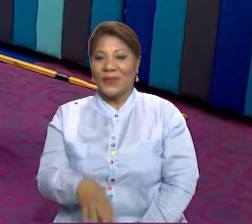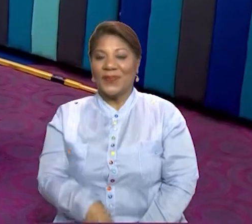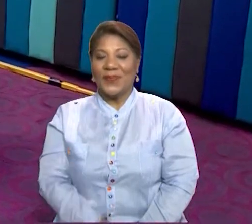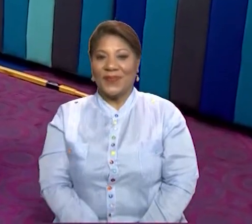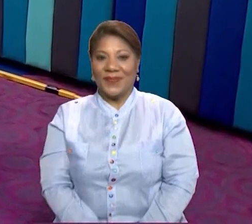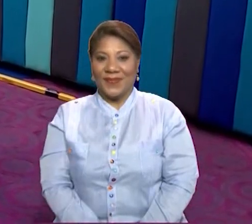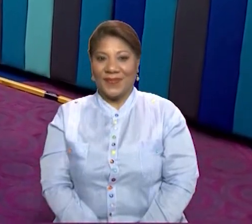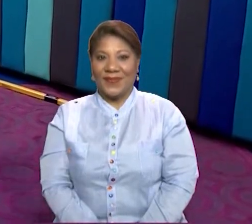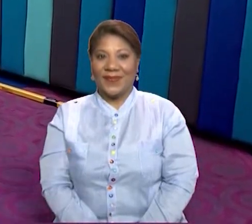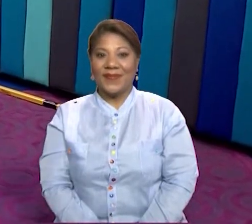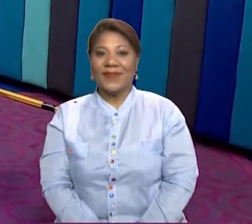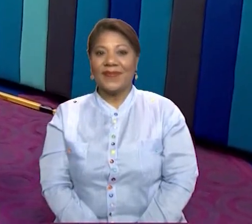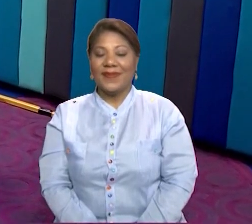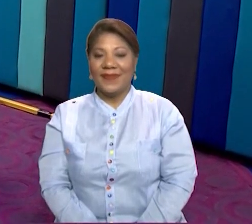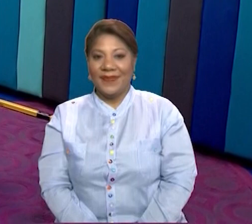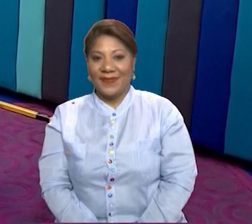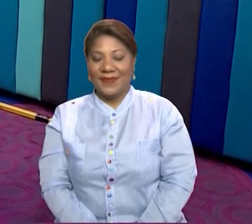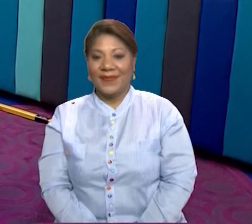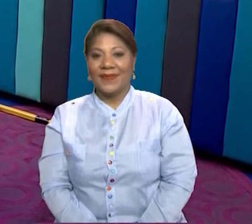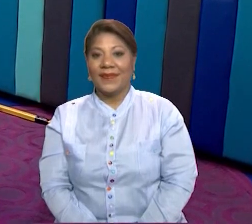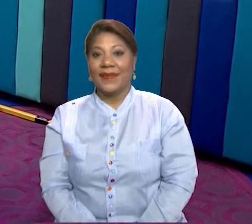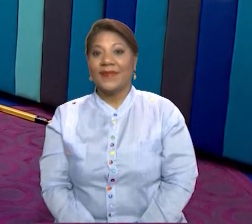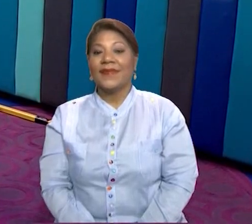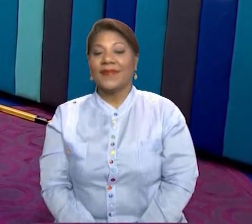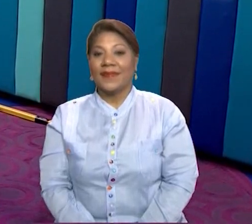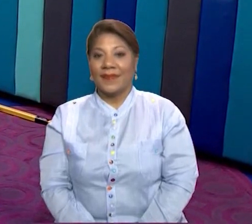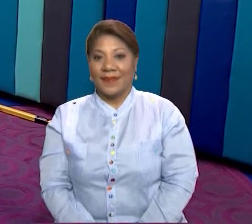1, 2, 3, 4. Vamos a llevar la pierna atrás.